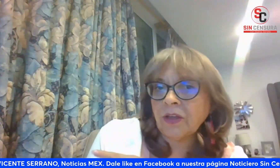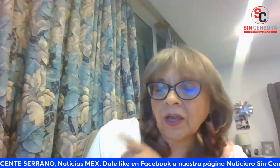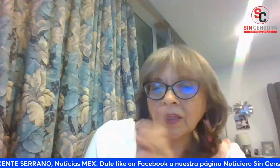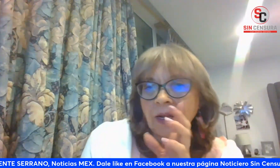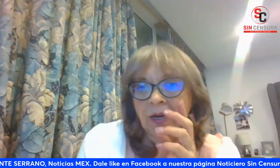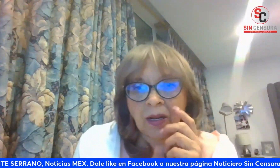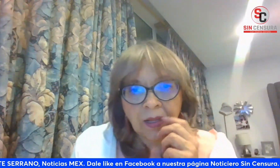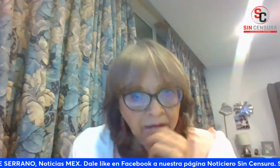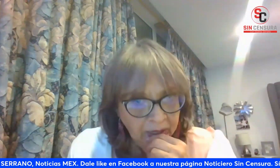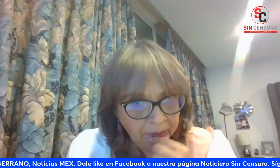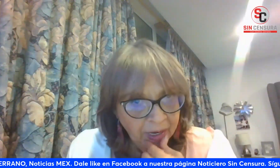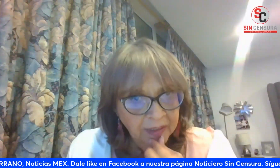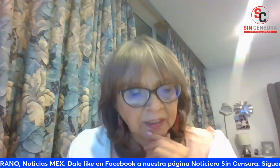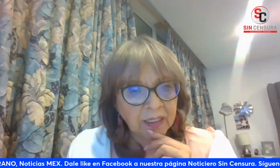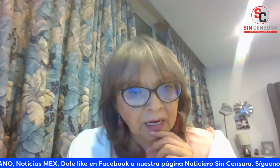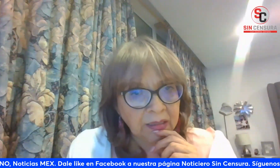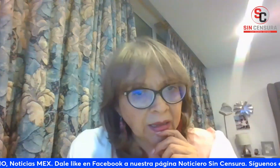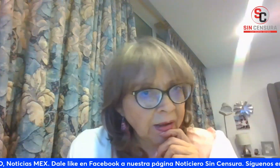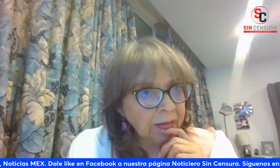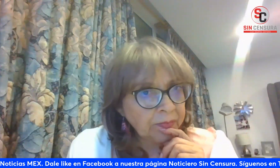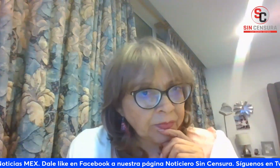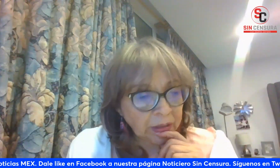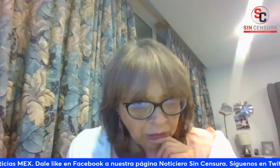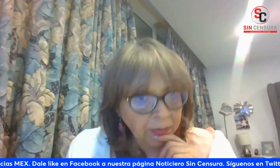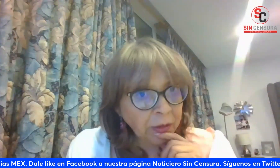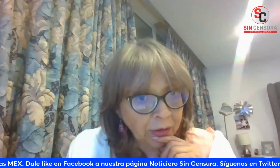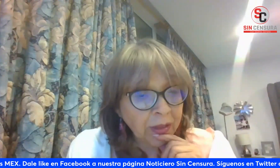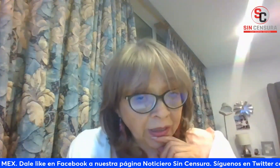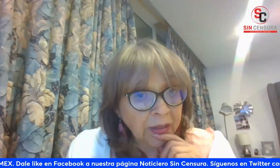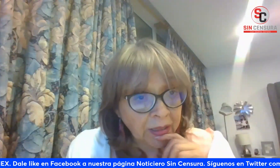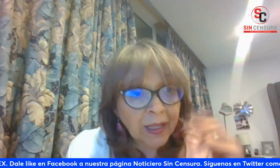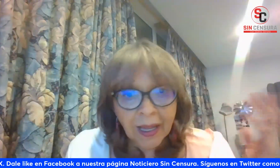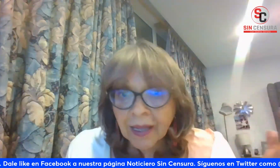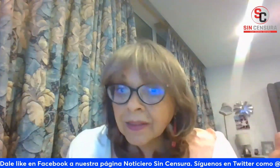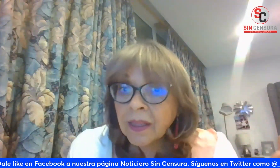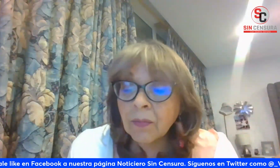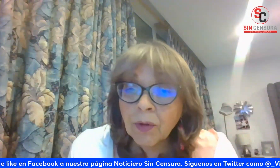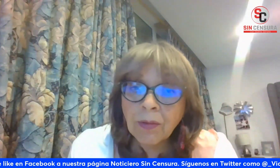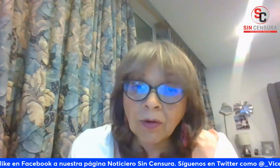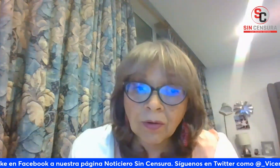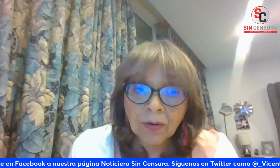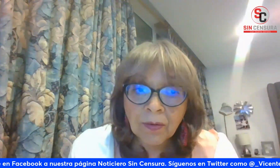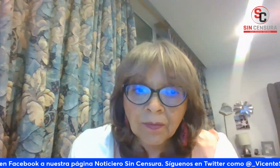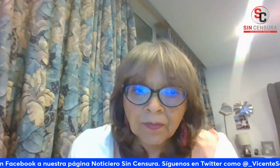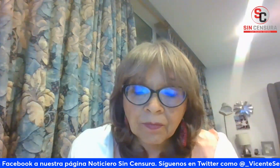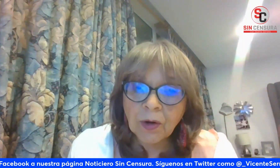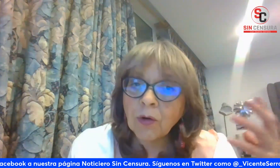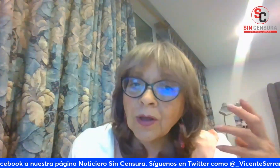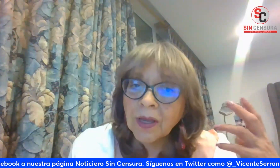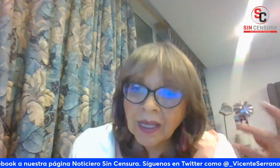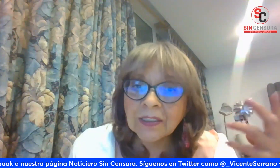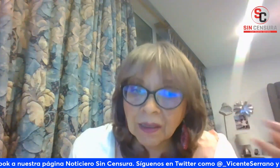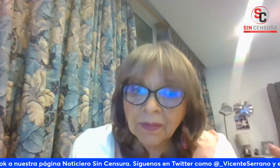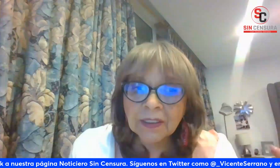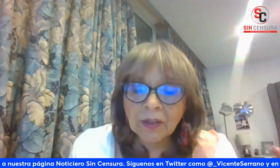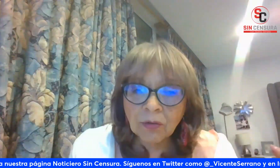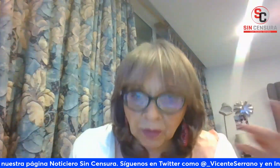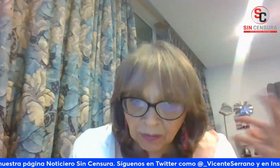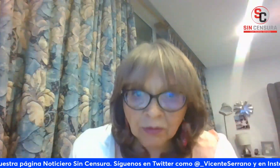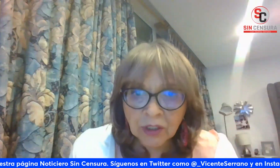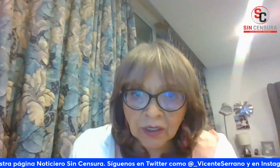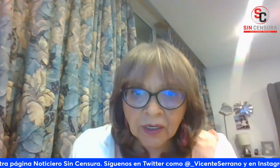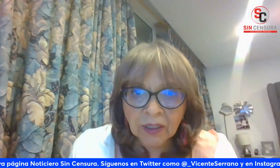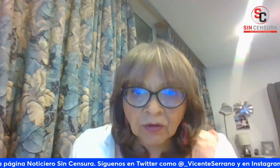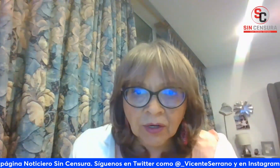un fifí ahí de Plaza Satélite. Te estoy hablando de la gente del pueblo. Bueno, ¿qué está